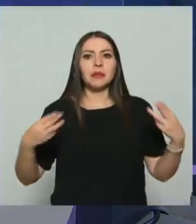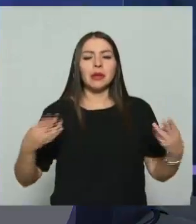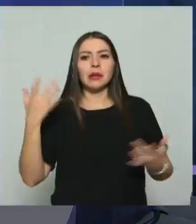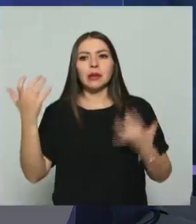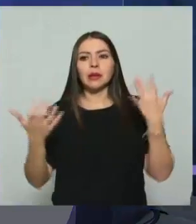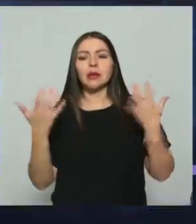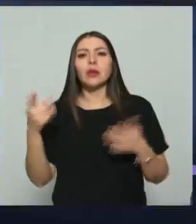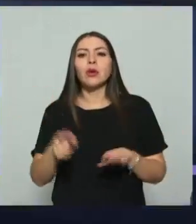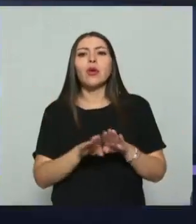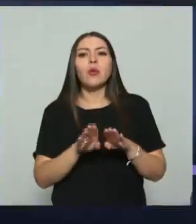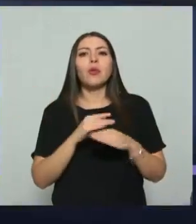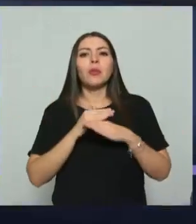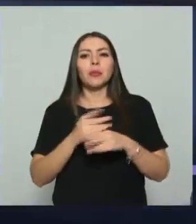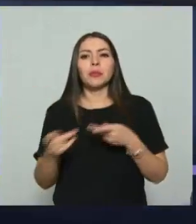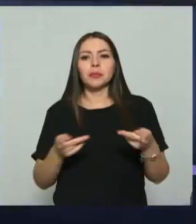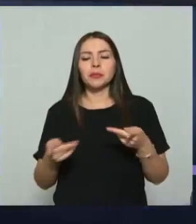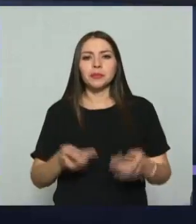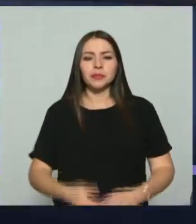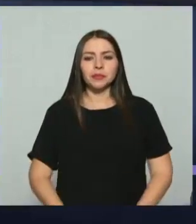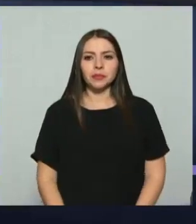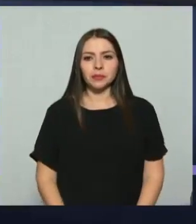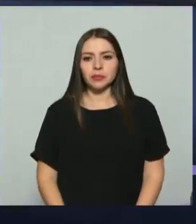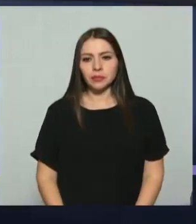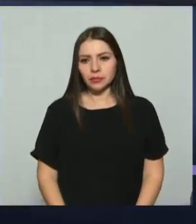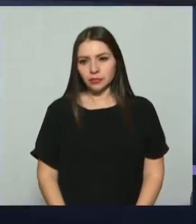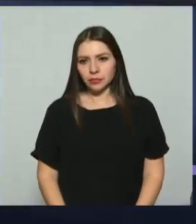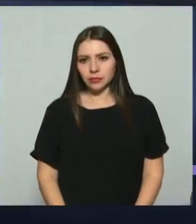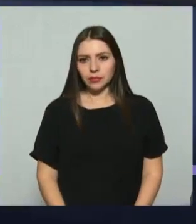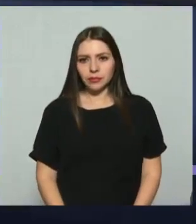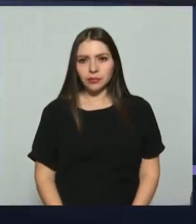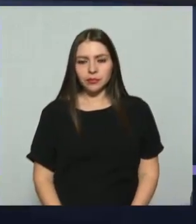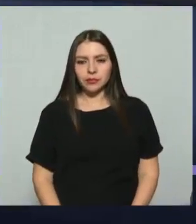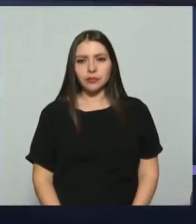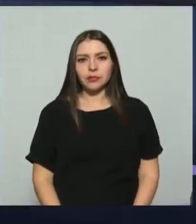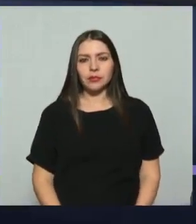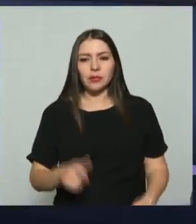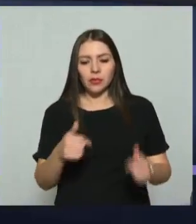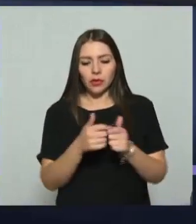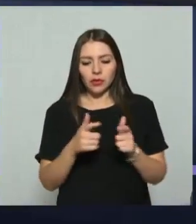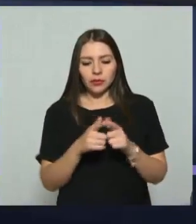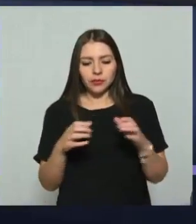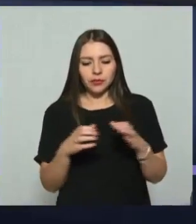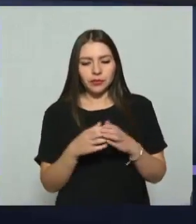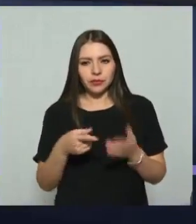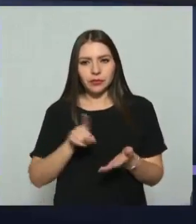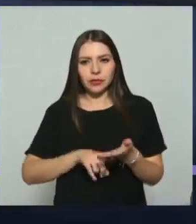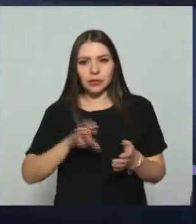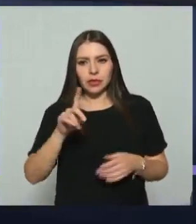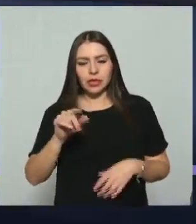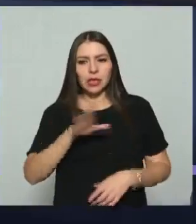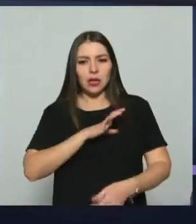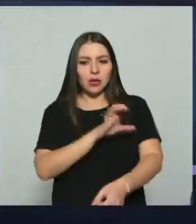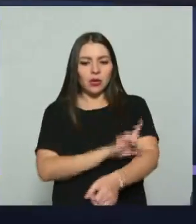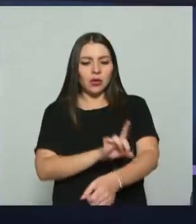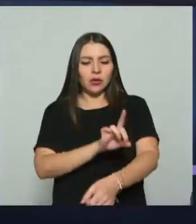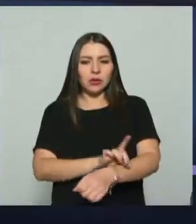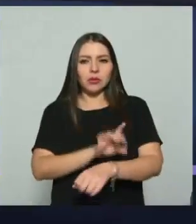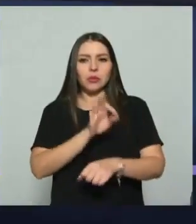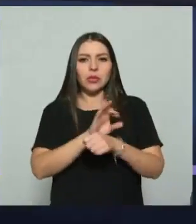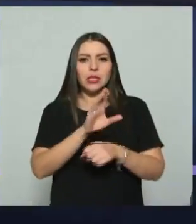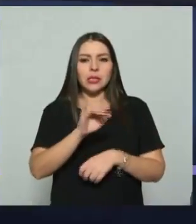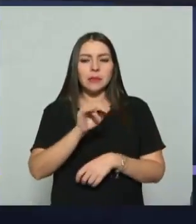una coordinación dentro del fideicomiso que se llama la Coordinación de Seguridad, Protección Civil y